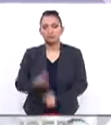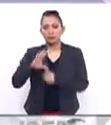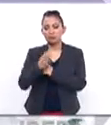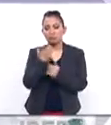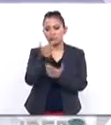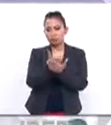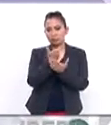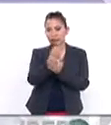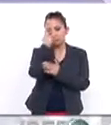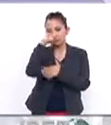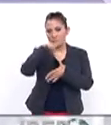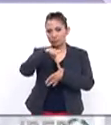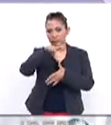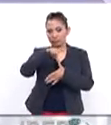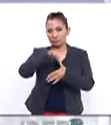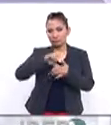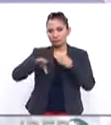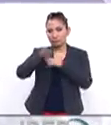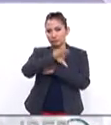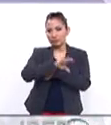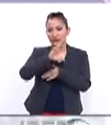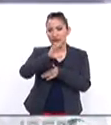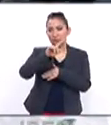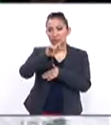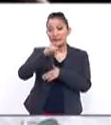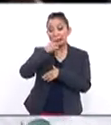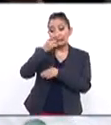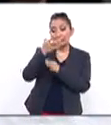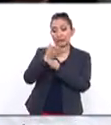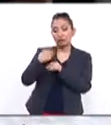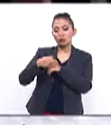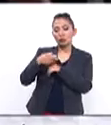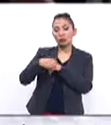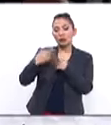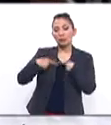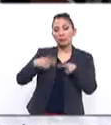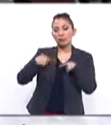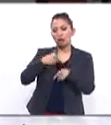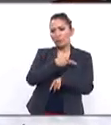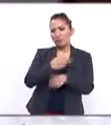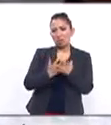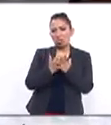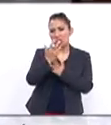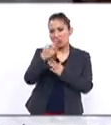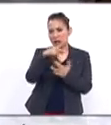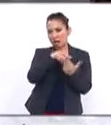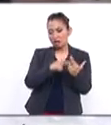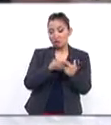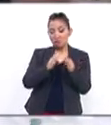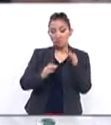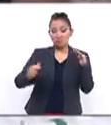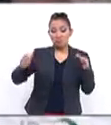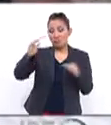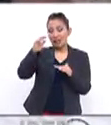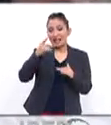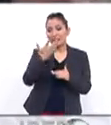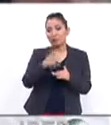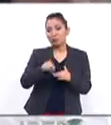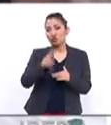Comisión Económica para América Latina y el Caribe, la CEPAL, señaló que el número de personas en pobreza extrema en la región aumentó